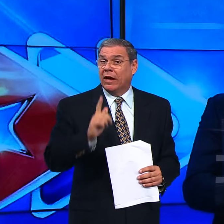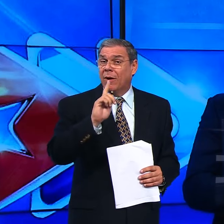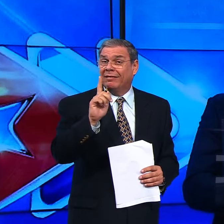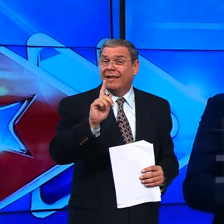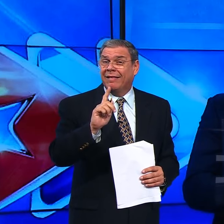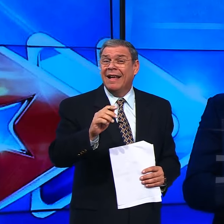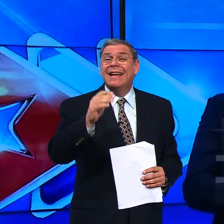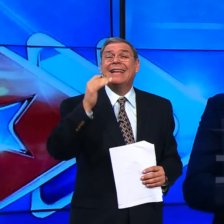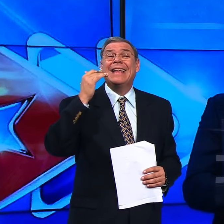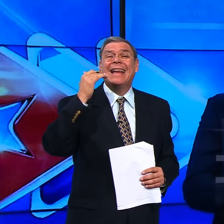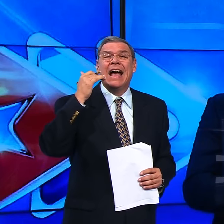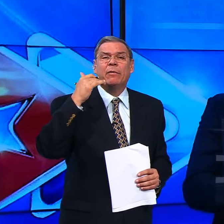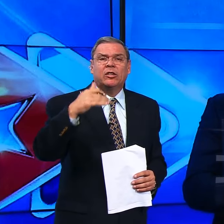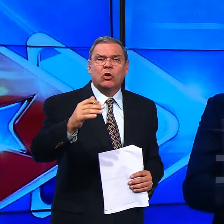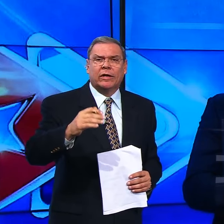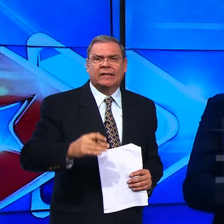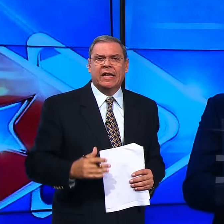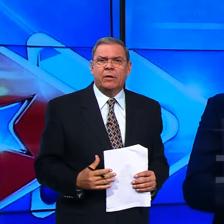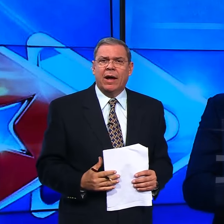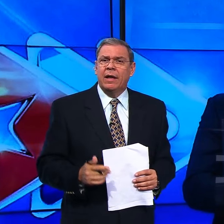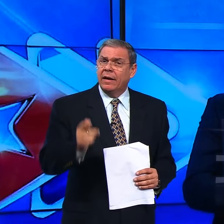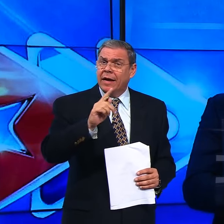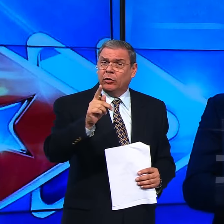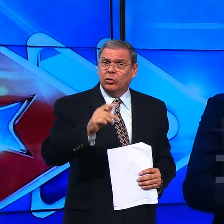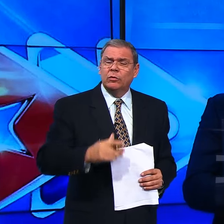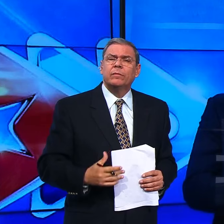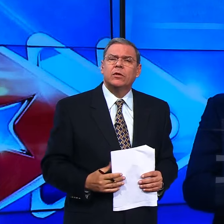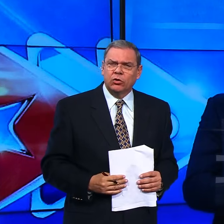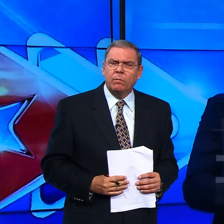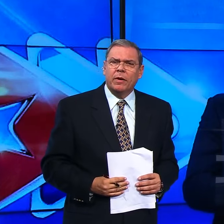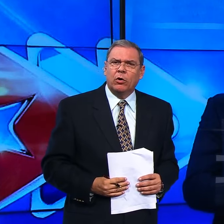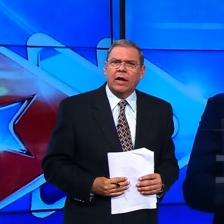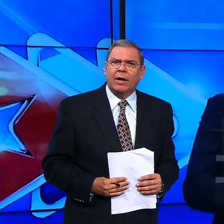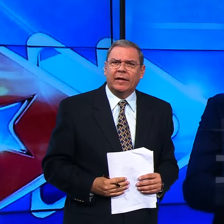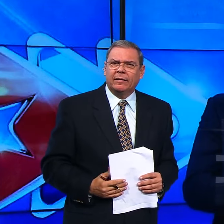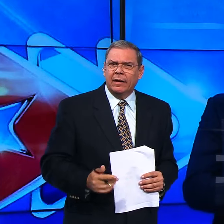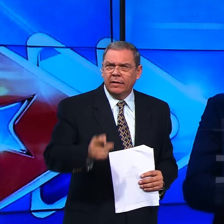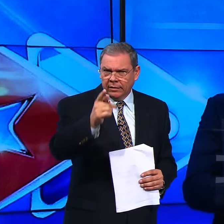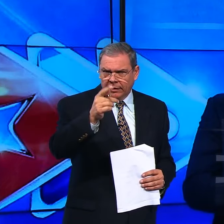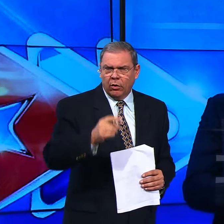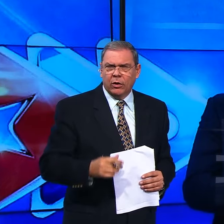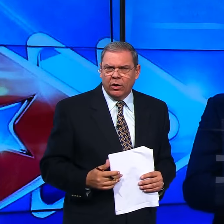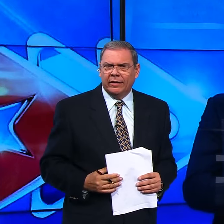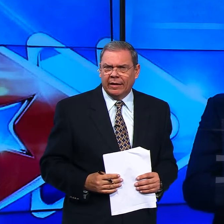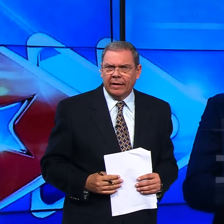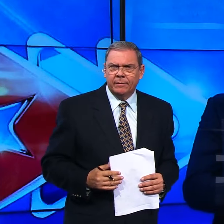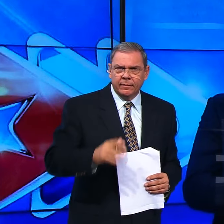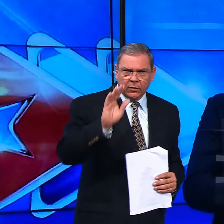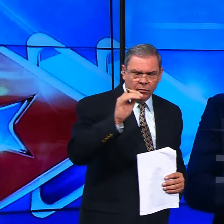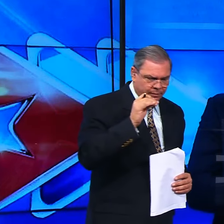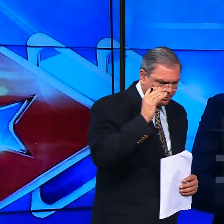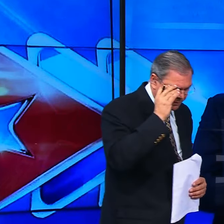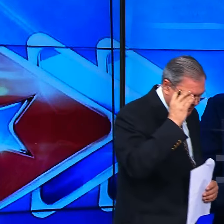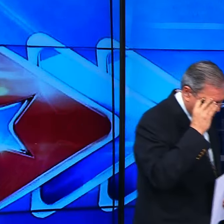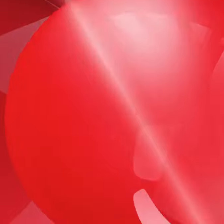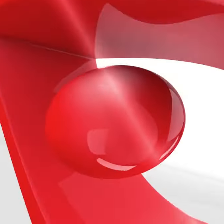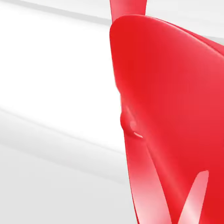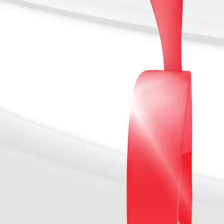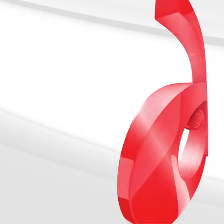porque batista ni le avisó que se iba y estos son peor que batista de lo de ojos de tareas